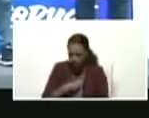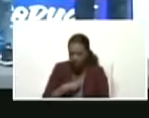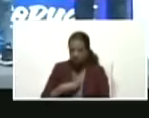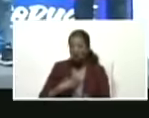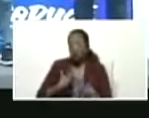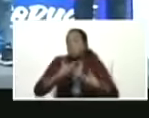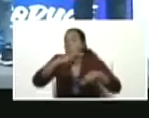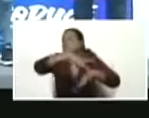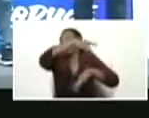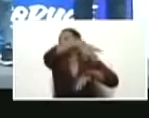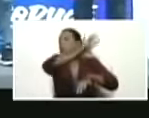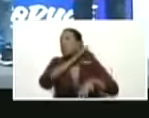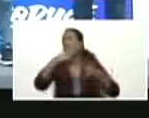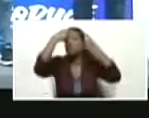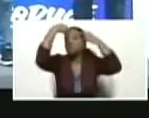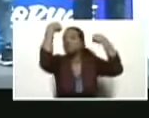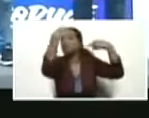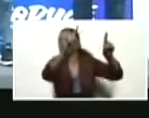regalo.